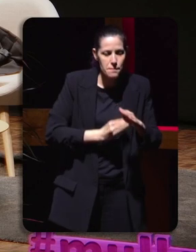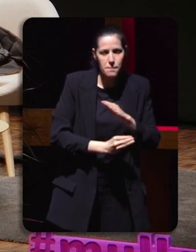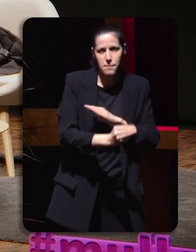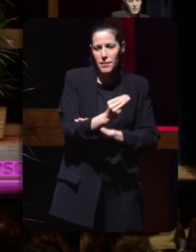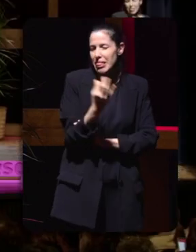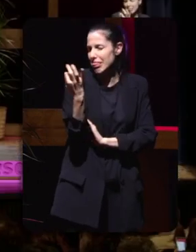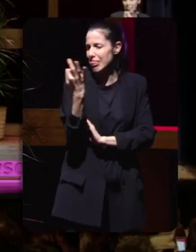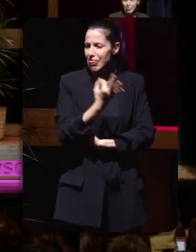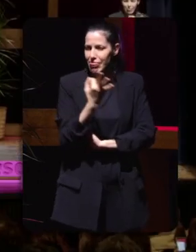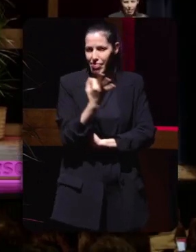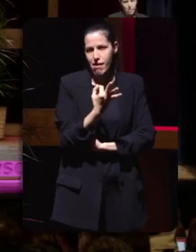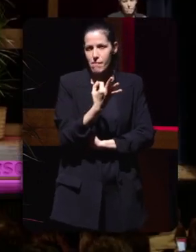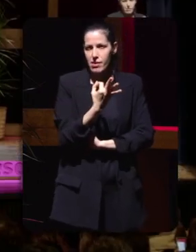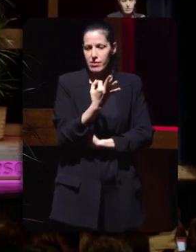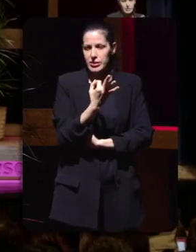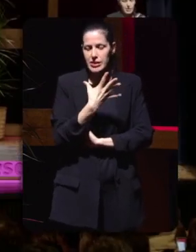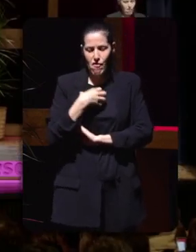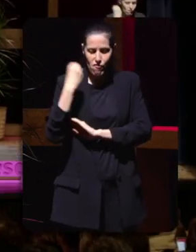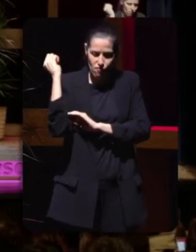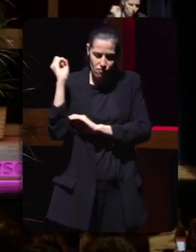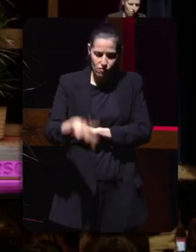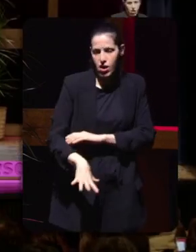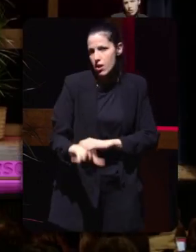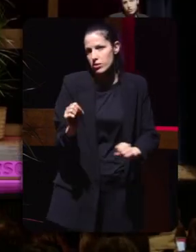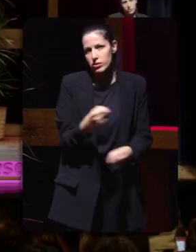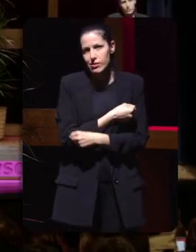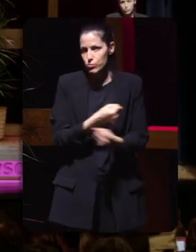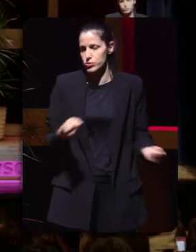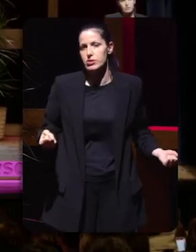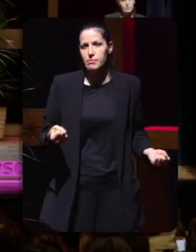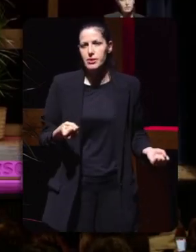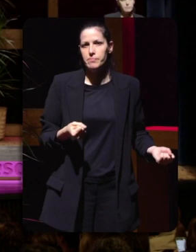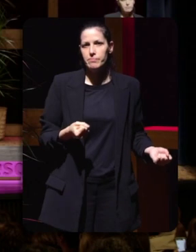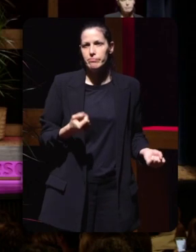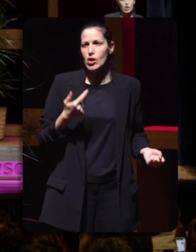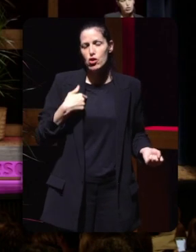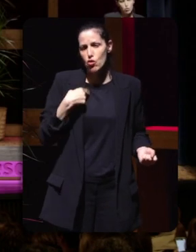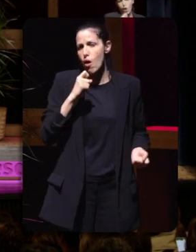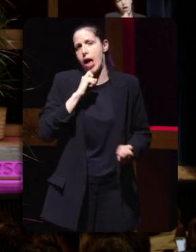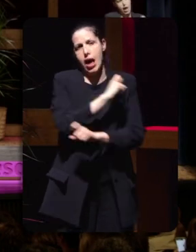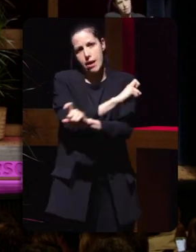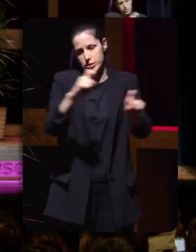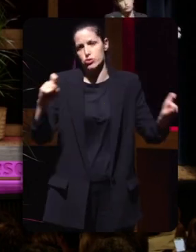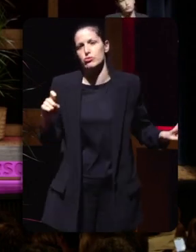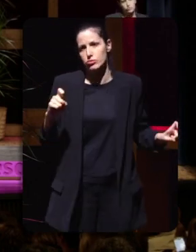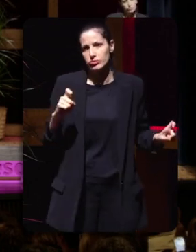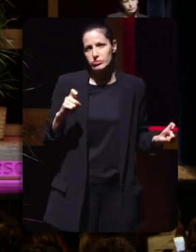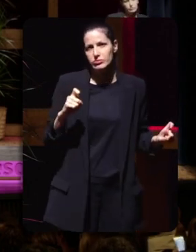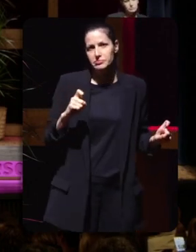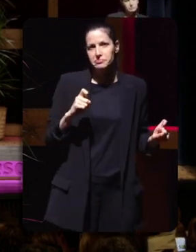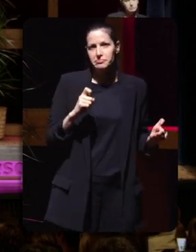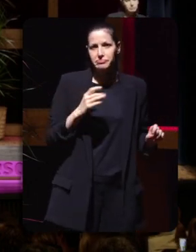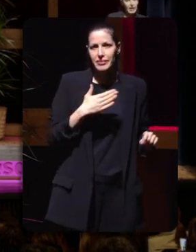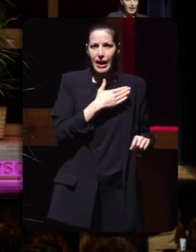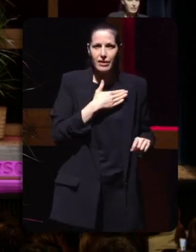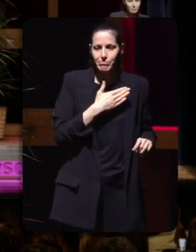ser materno es algo con lo que no se puede vivir en este siglo ya lo adelanto para quien tengan niñas cerca si quieren que